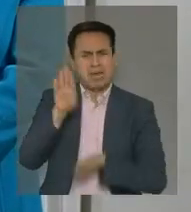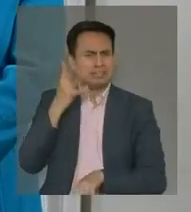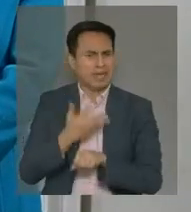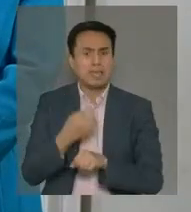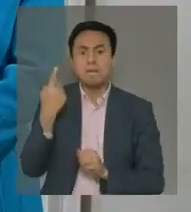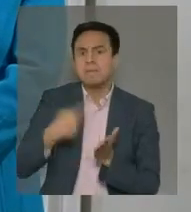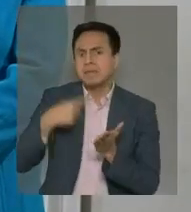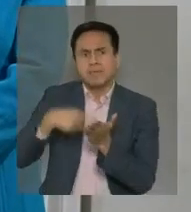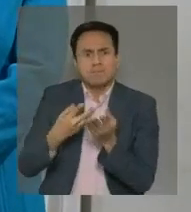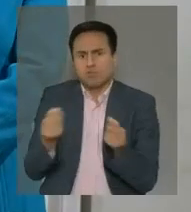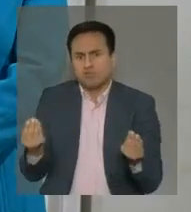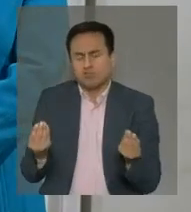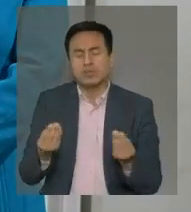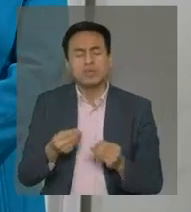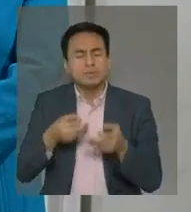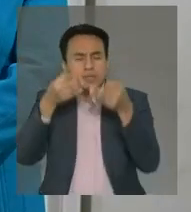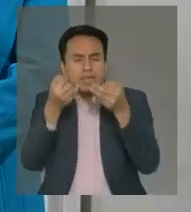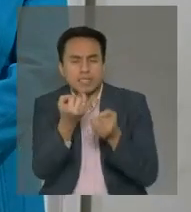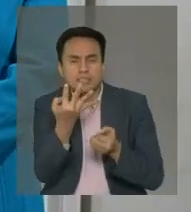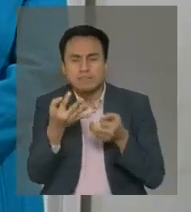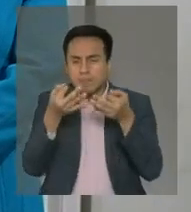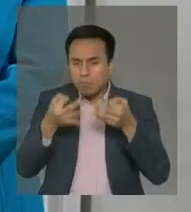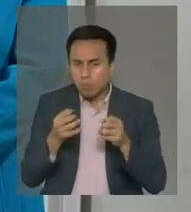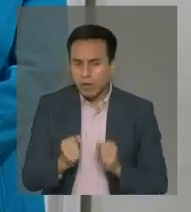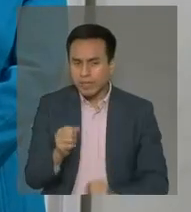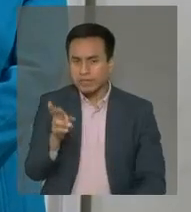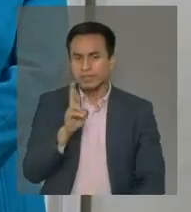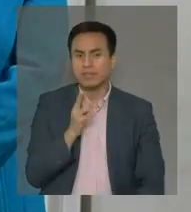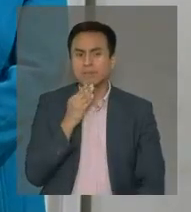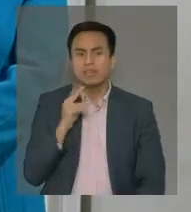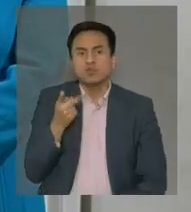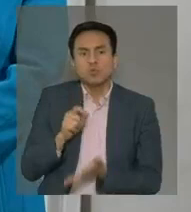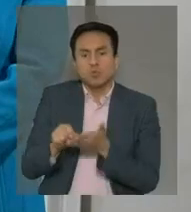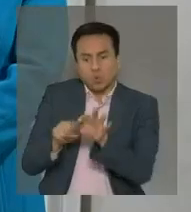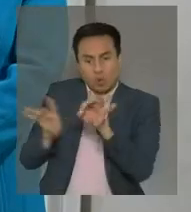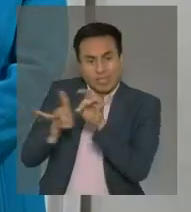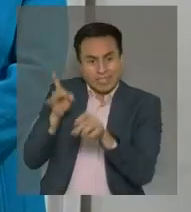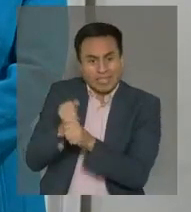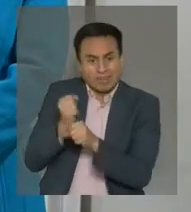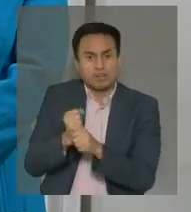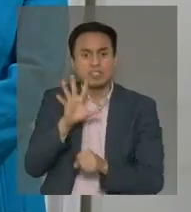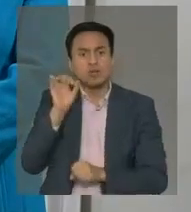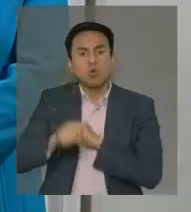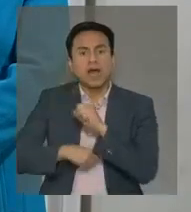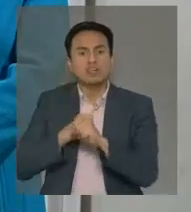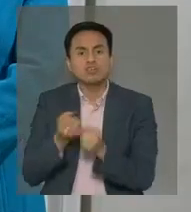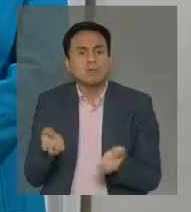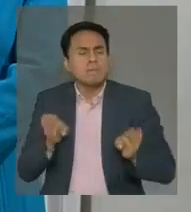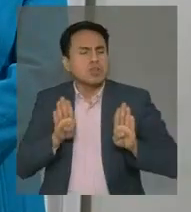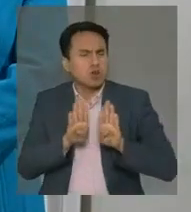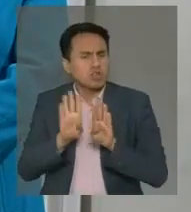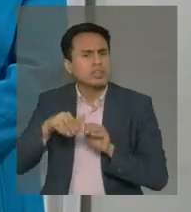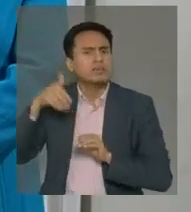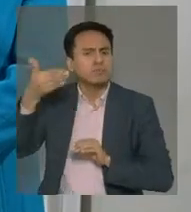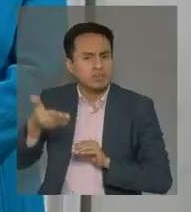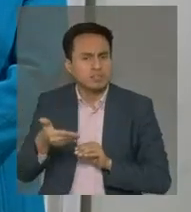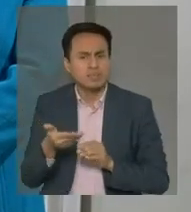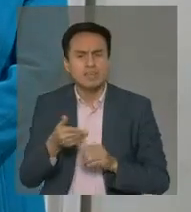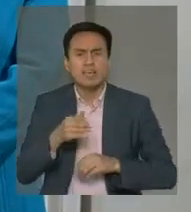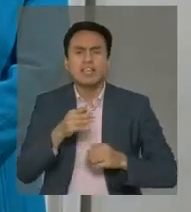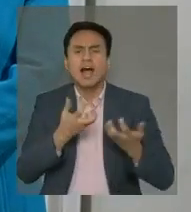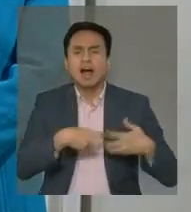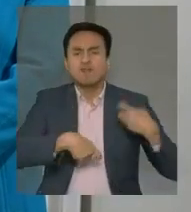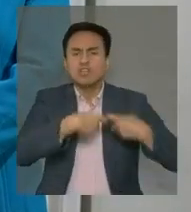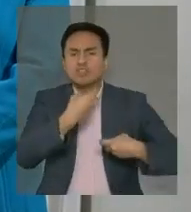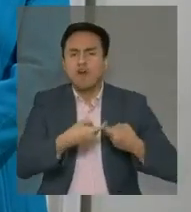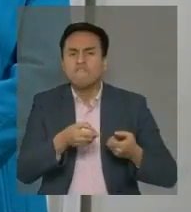hablan de miles si es que pudiera precisar esas cifras también qué pasa con los subcontratistas más allá de los cinco años del periodo de cierre de la fundición ventanas y cómo